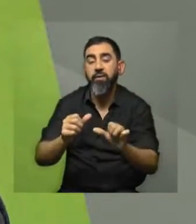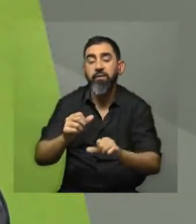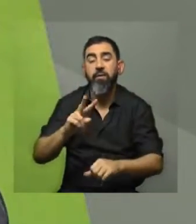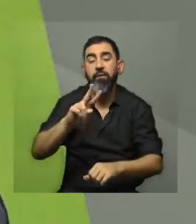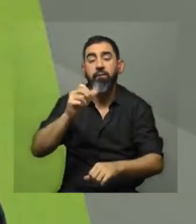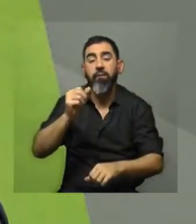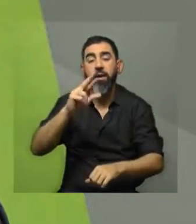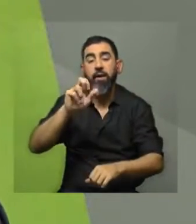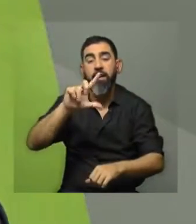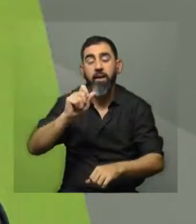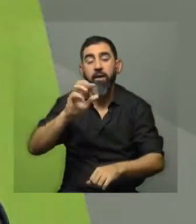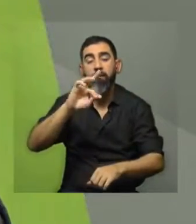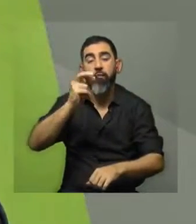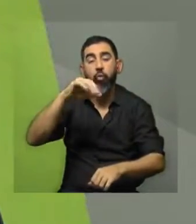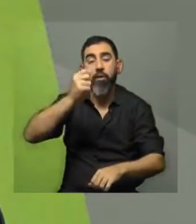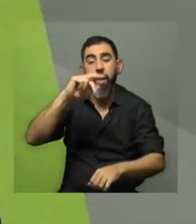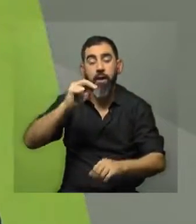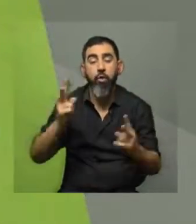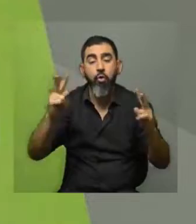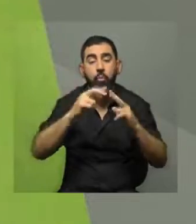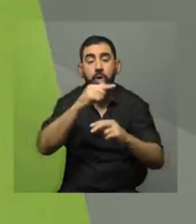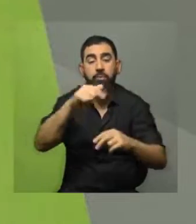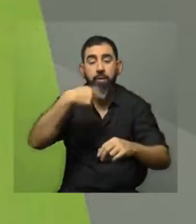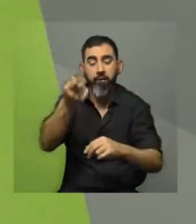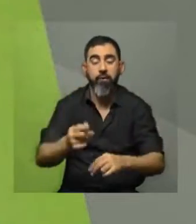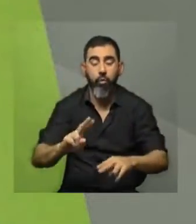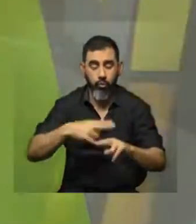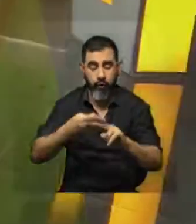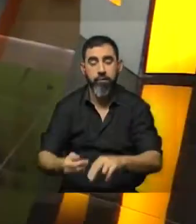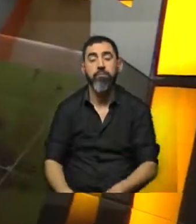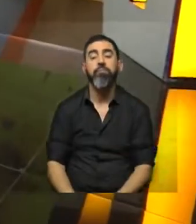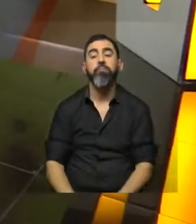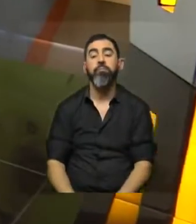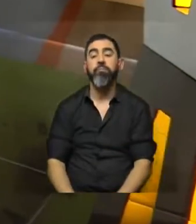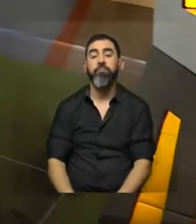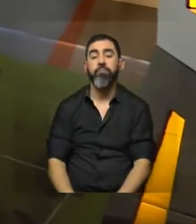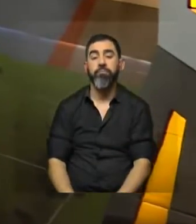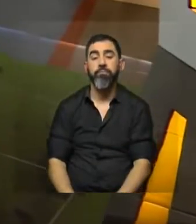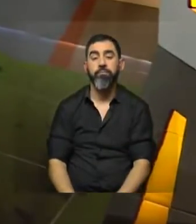Carolina Fontana. Nosotros nos vemos con ustedes nuevamente aquí en TV Ciudad la semana que viene.